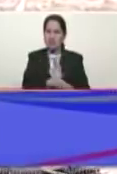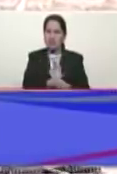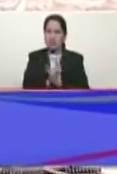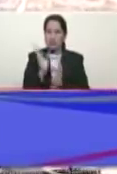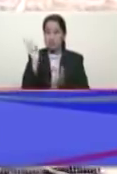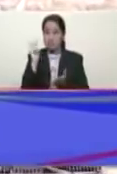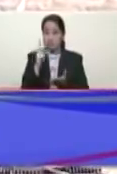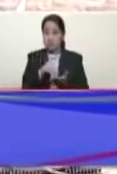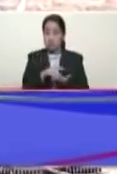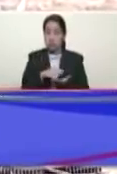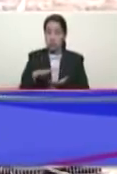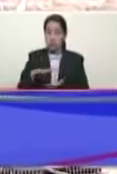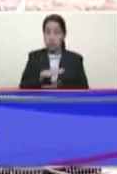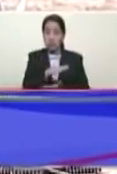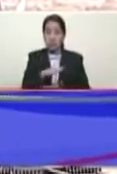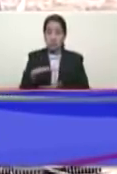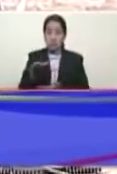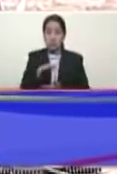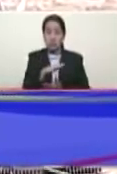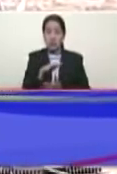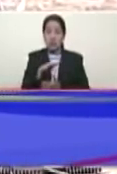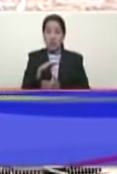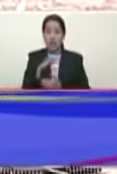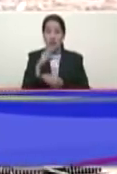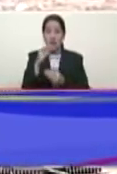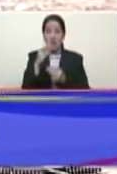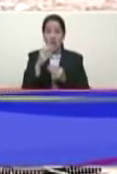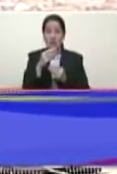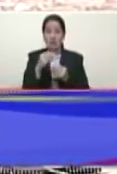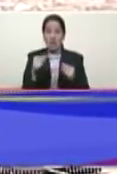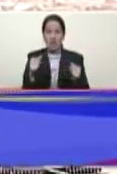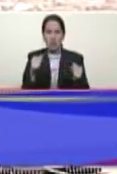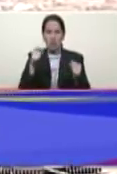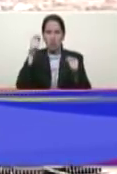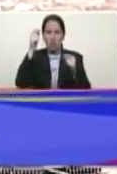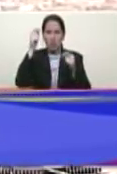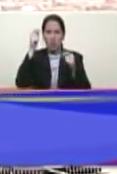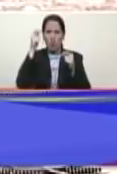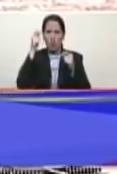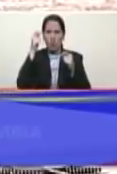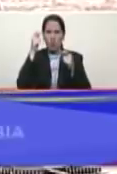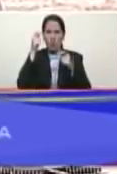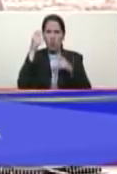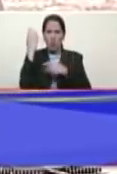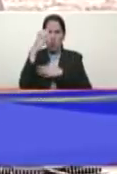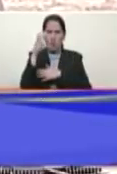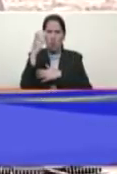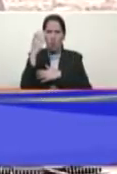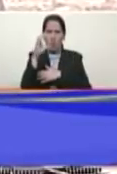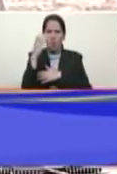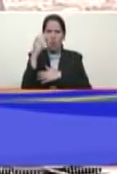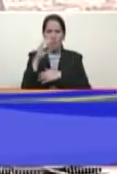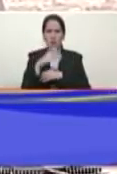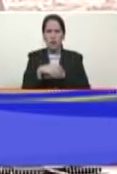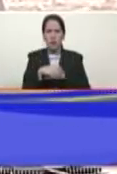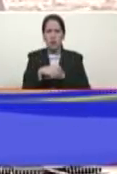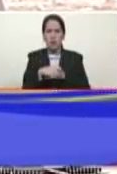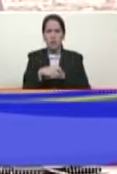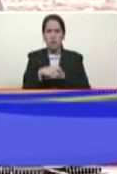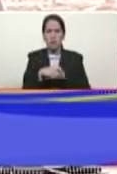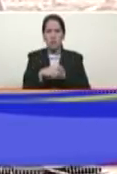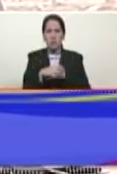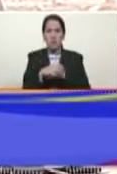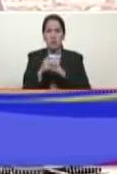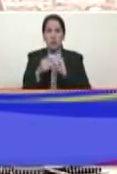colombiano. Los falsos positivos que siempre muestran y van denotando una escalada de denuncias